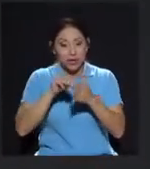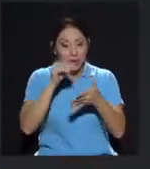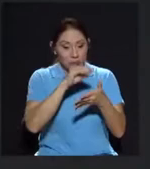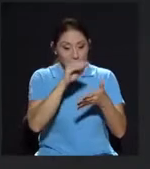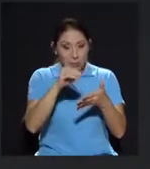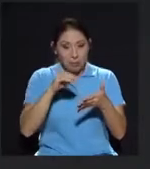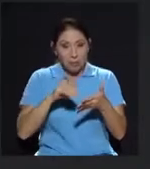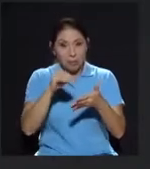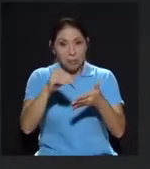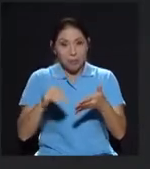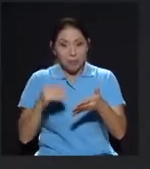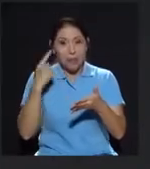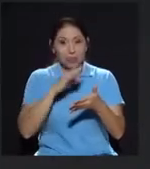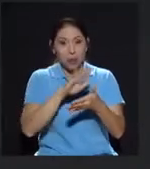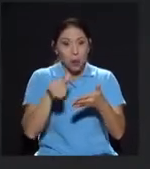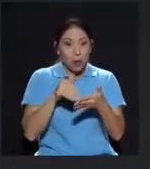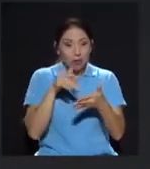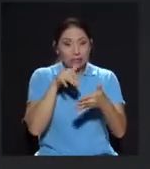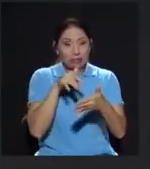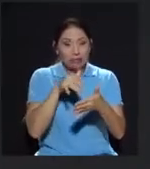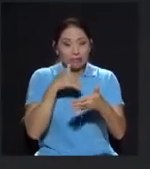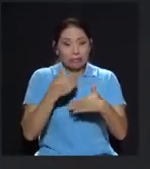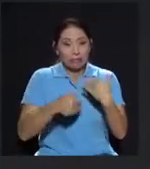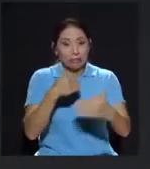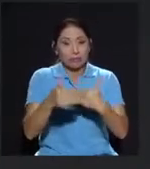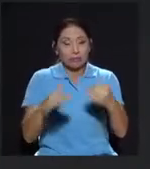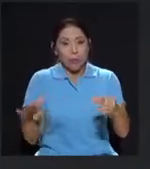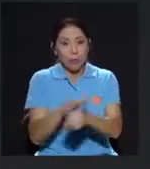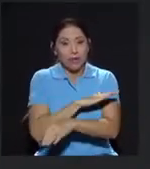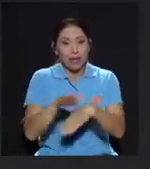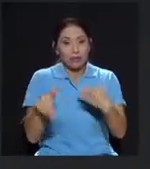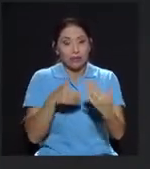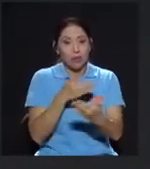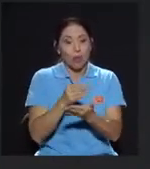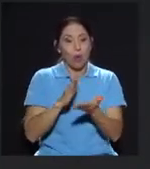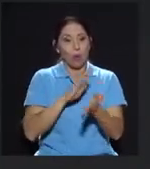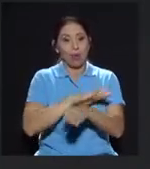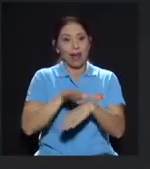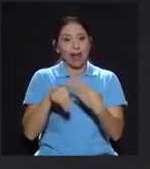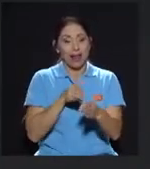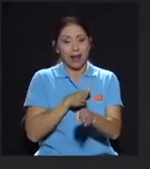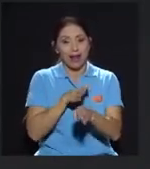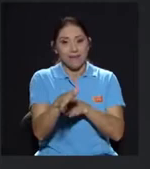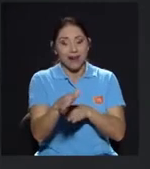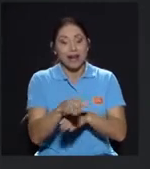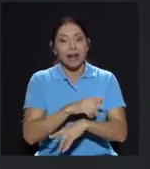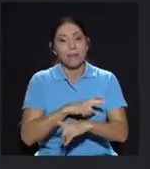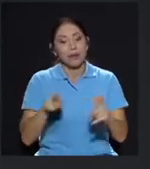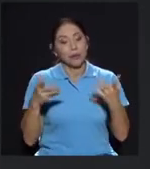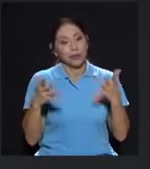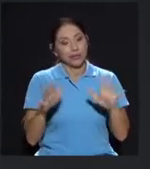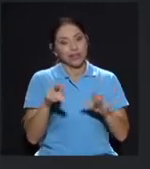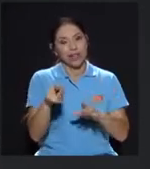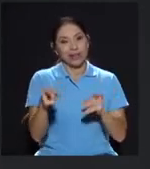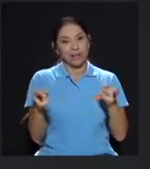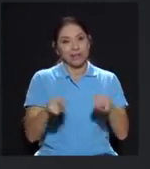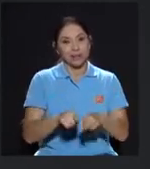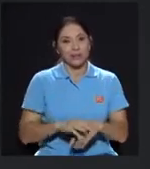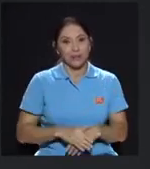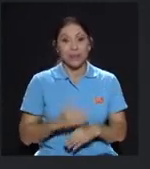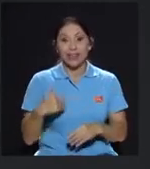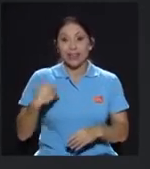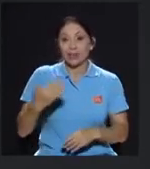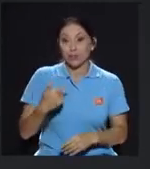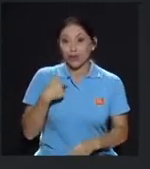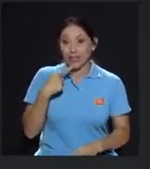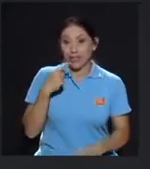abanico de estudios pero bueno eso fue una etapa que pasó y a partir de ahí fue cuando yo le propuse a